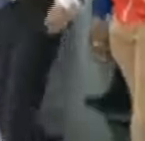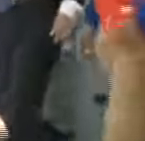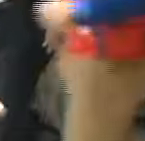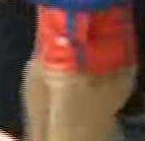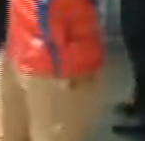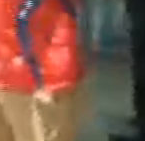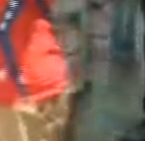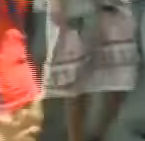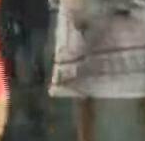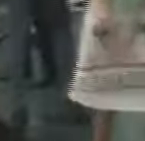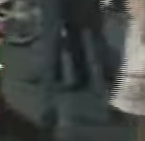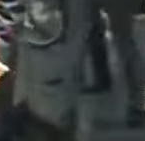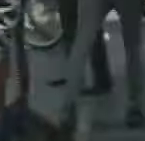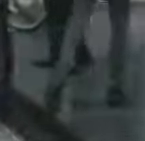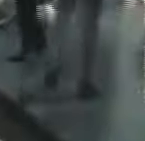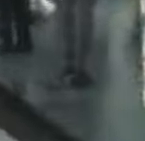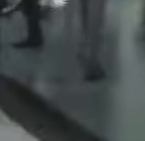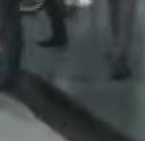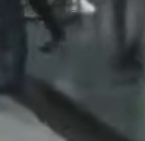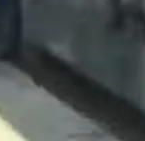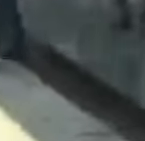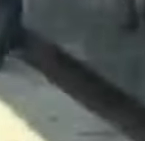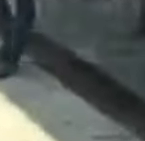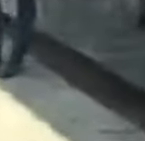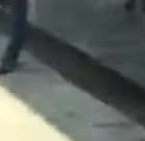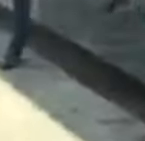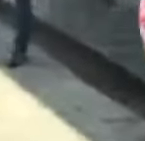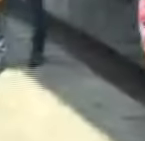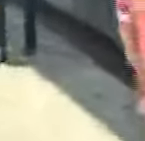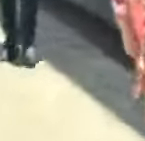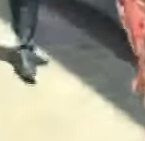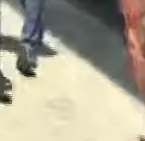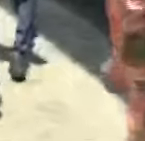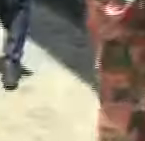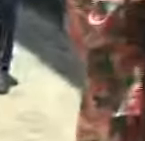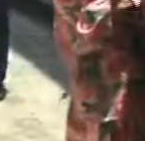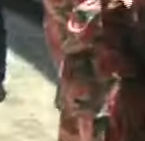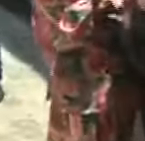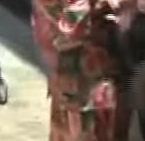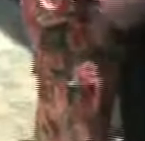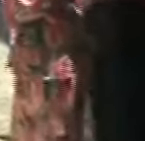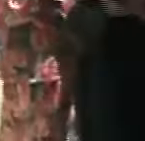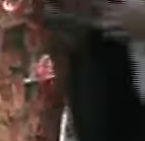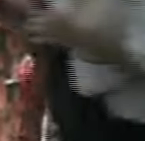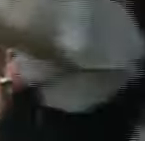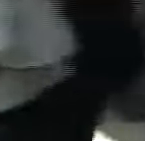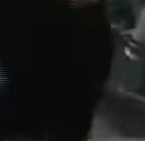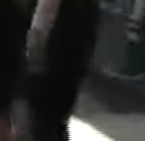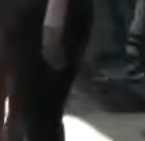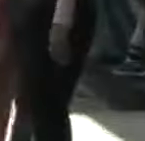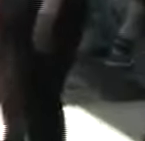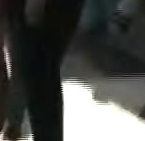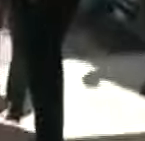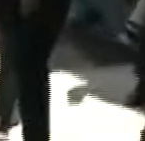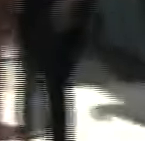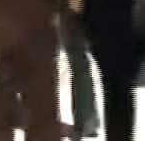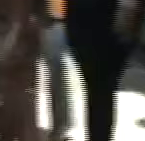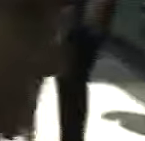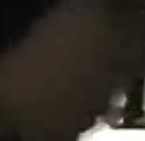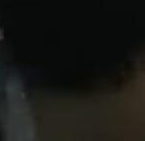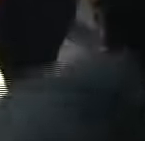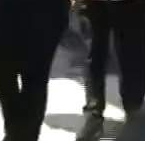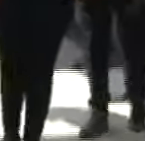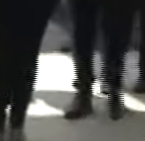las personas con discapacidad invitadas de honor a este recinto para discutir esta